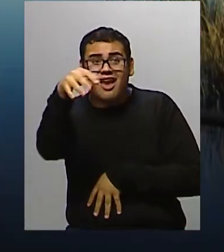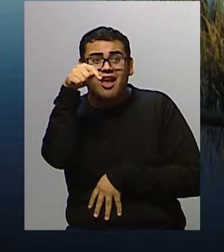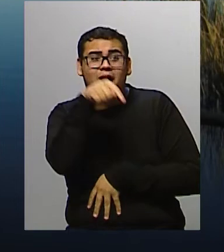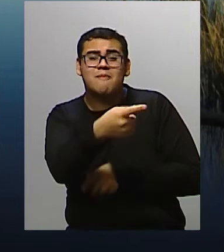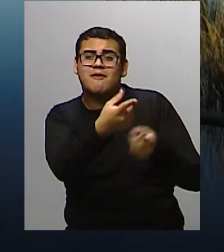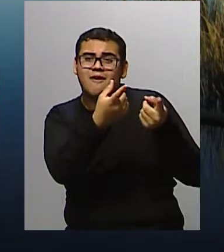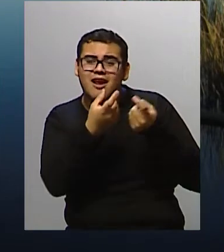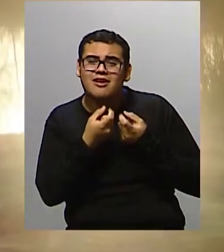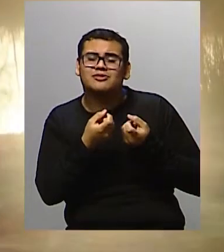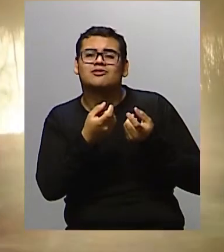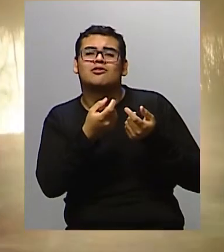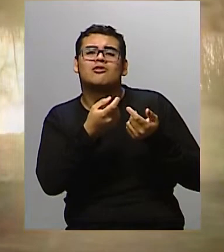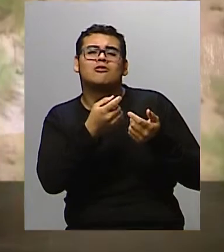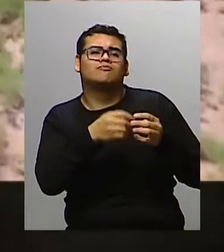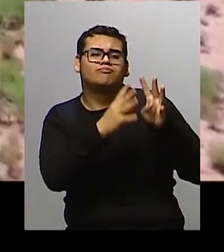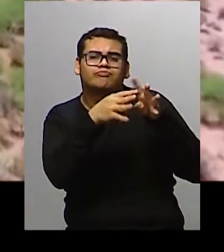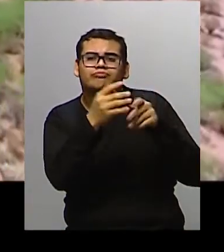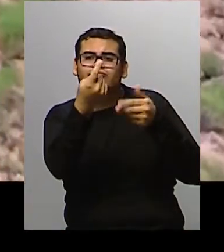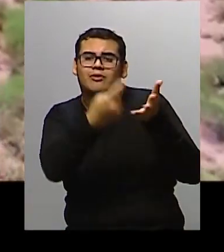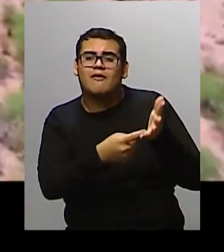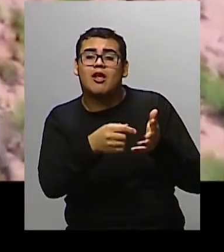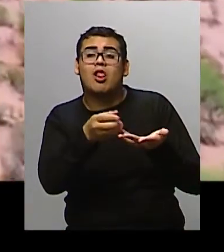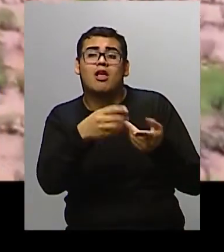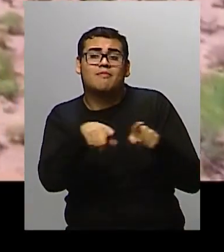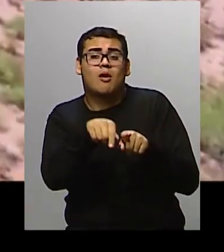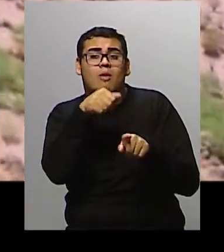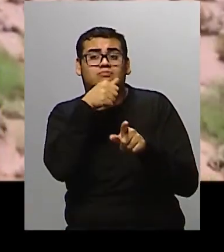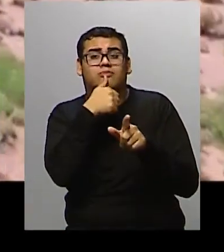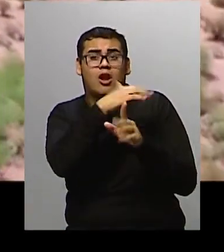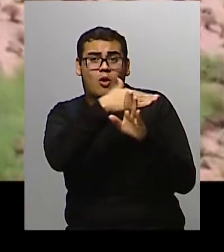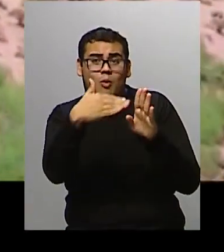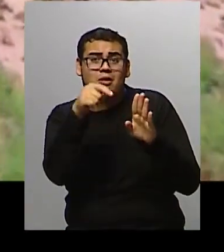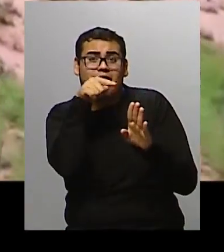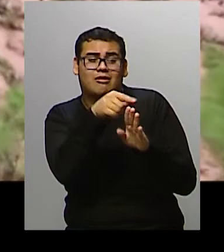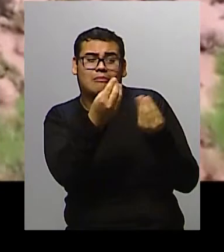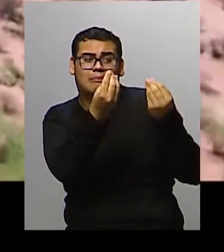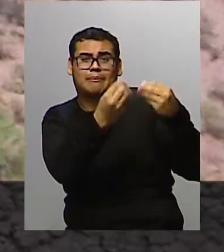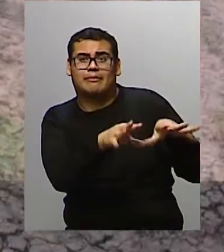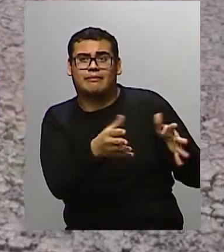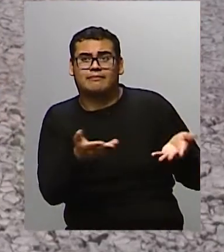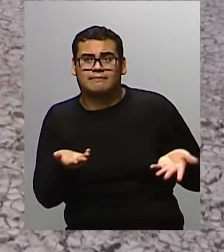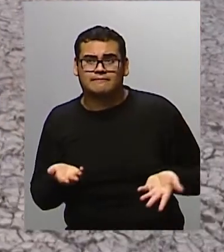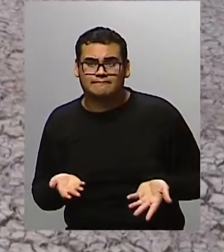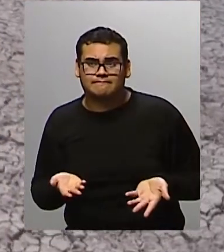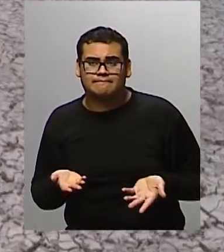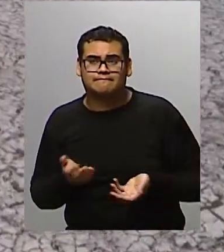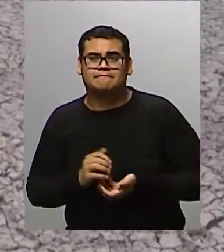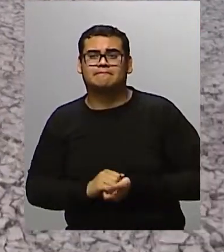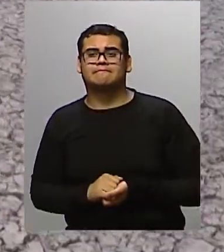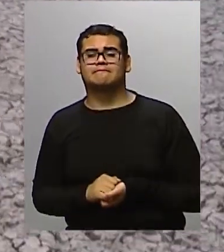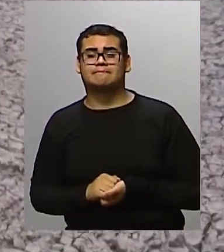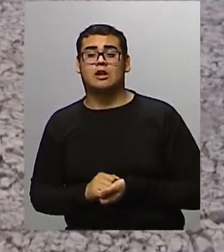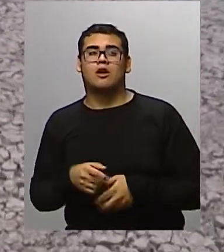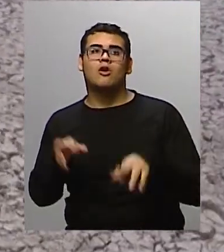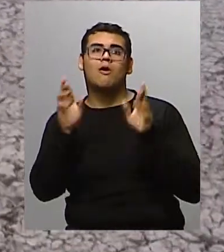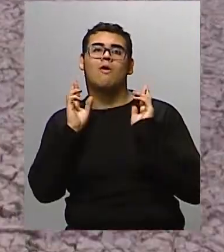producción directa, en este caso de los humedales, lo estamos perdiendo. Bueno, ojalá la situación mejore,